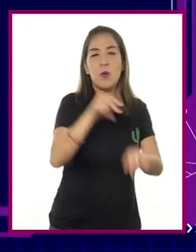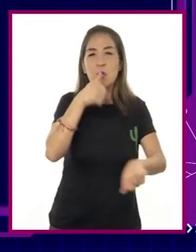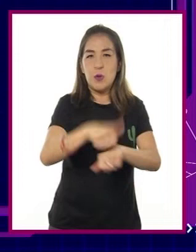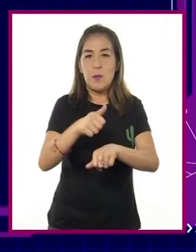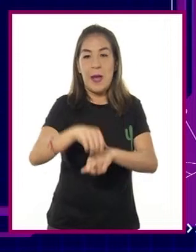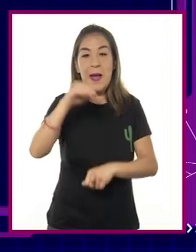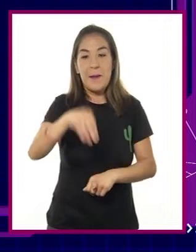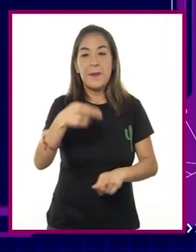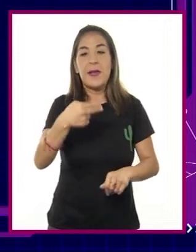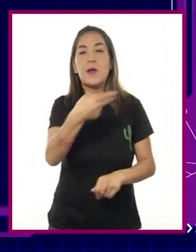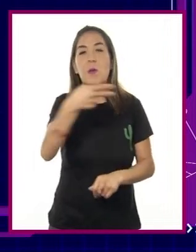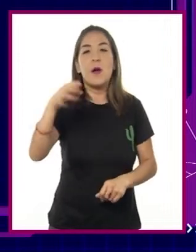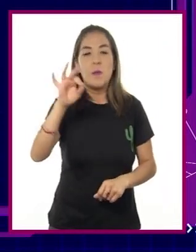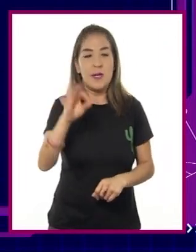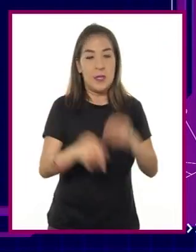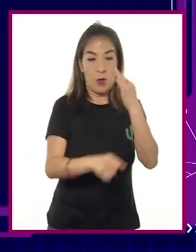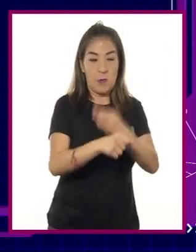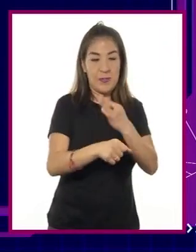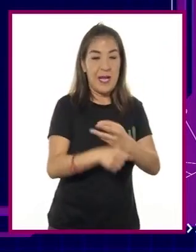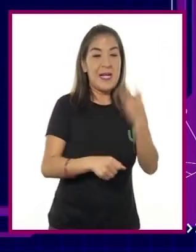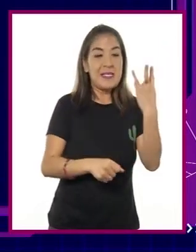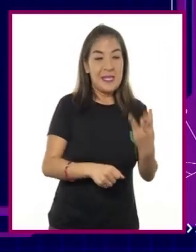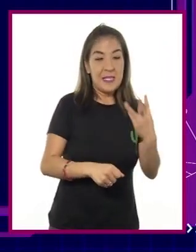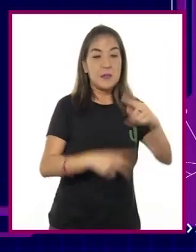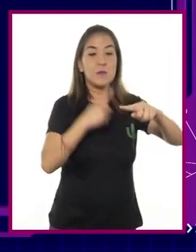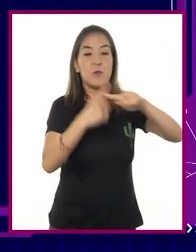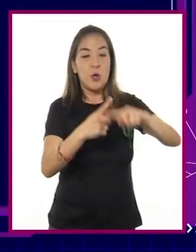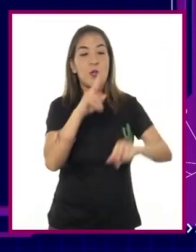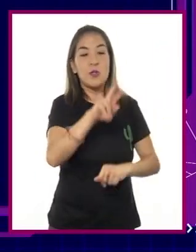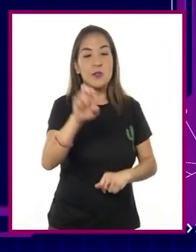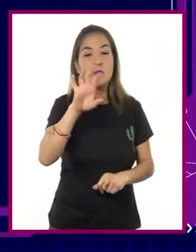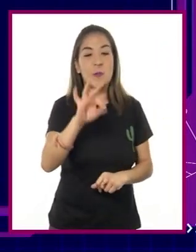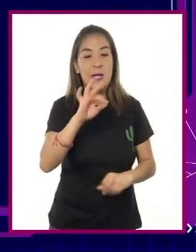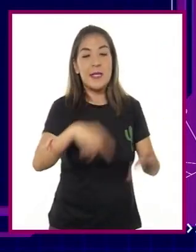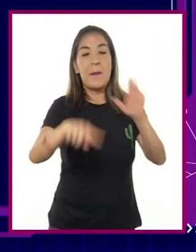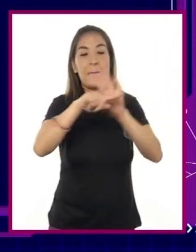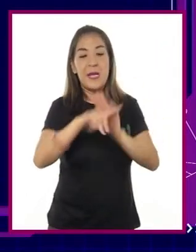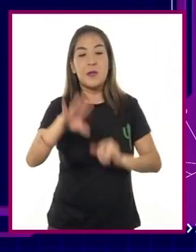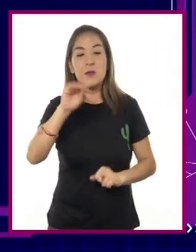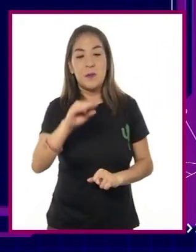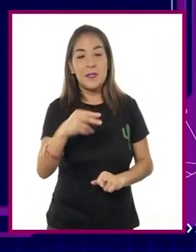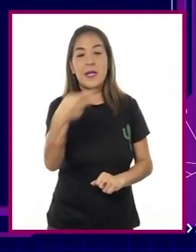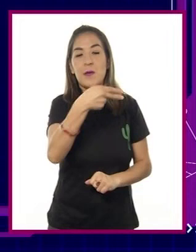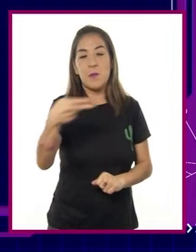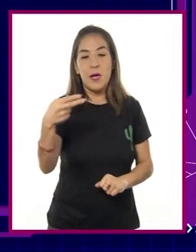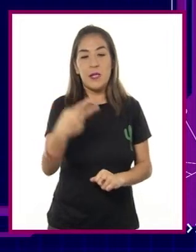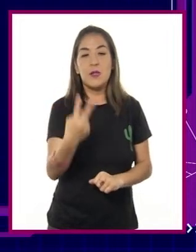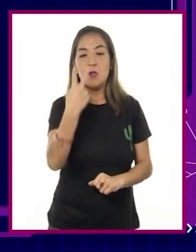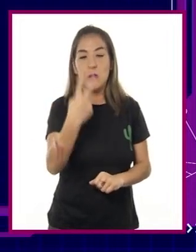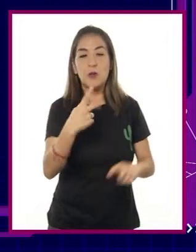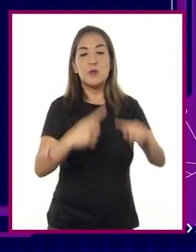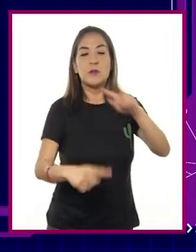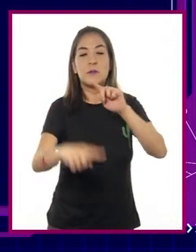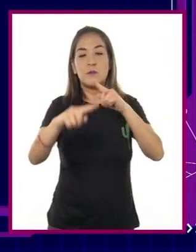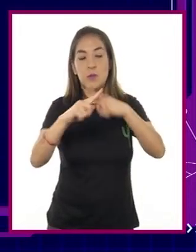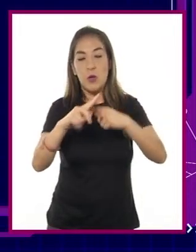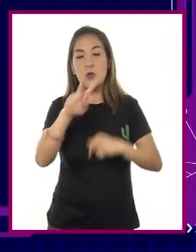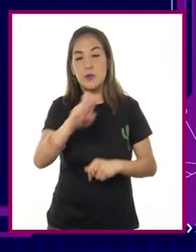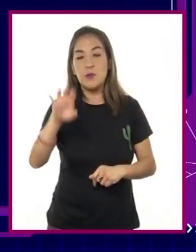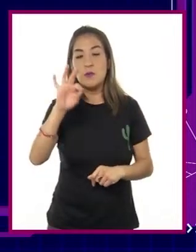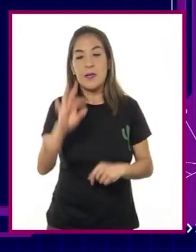manera: 3 por 240 menos 90 igual a 2 por 240 más